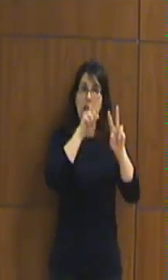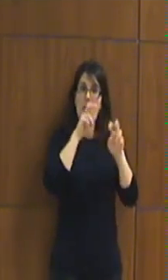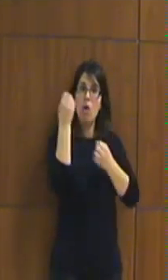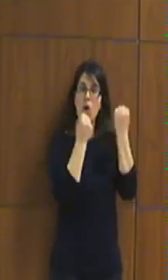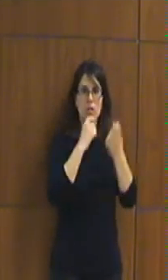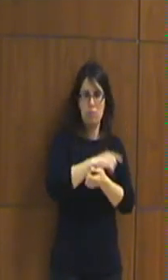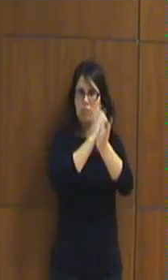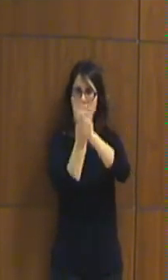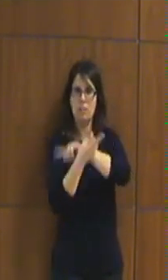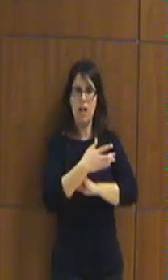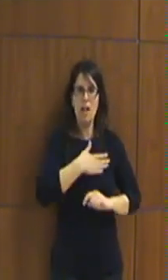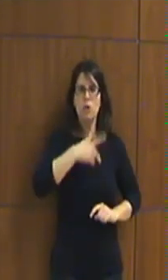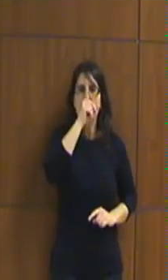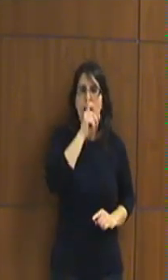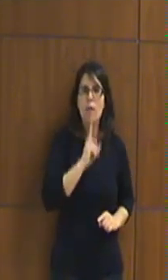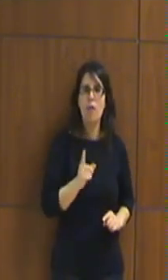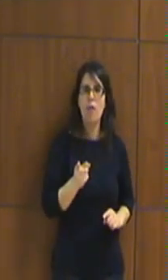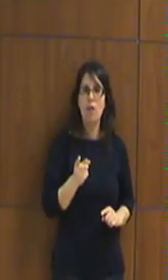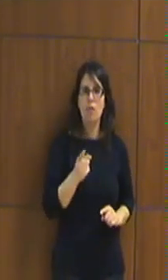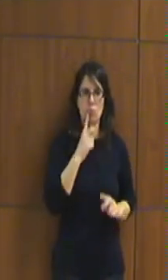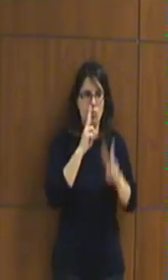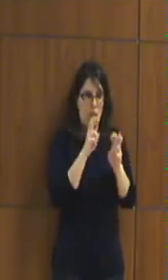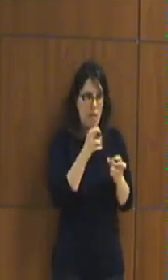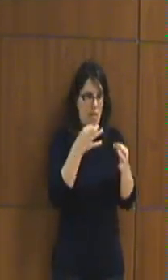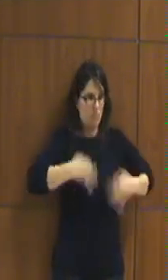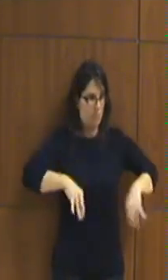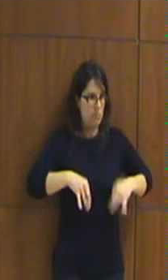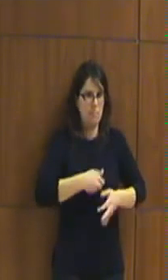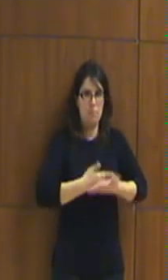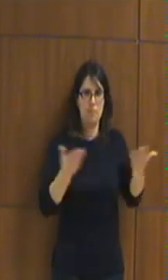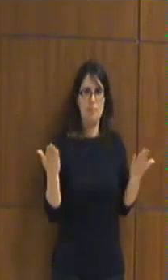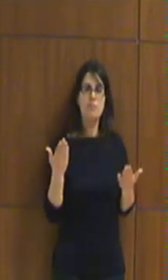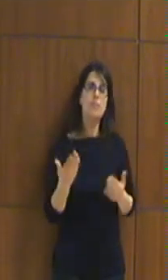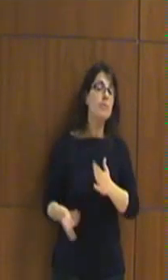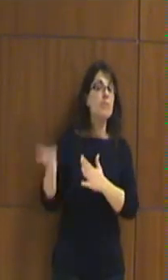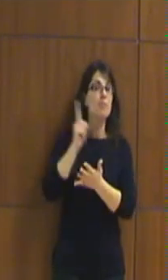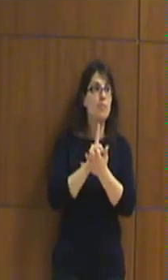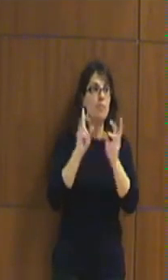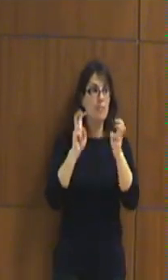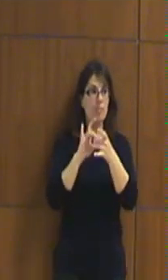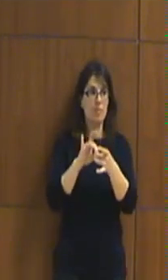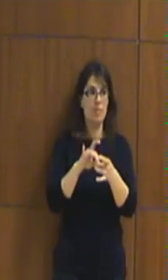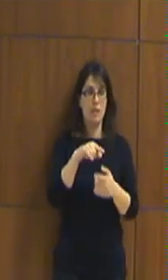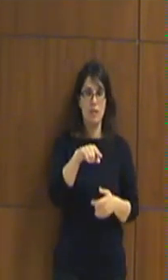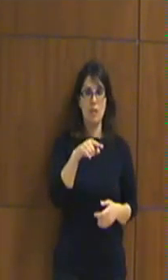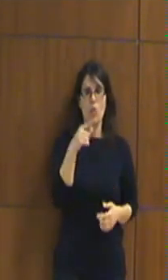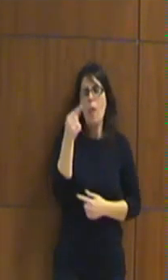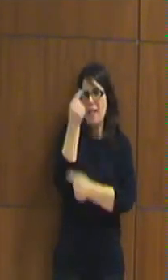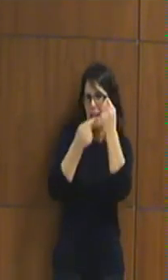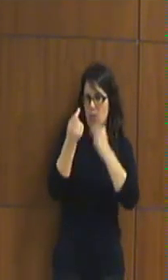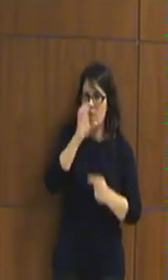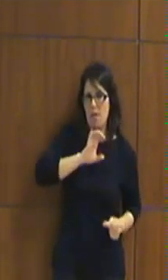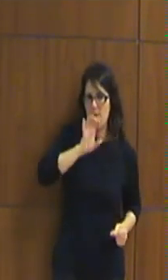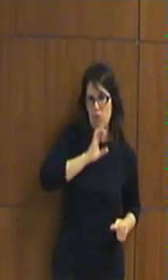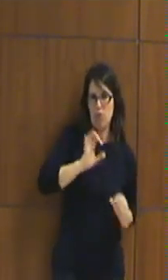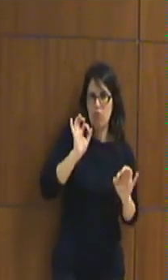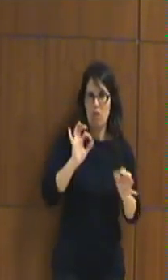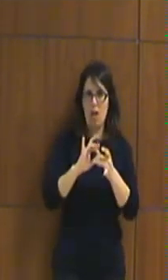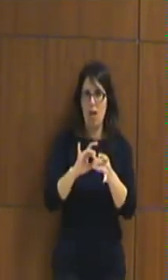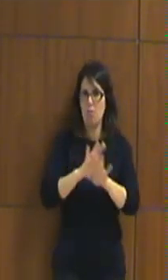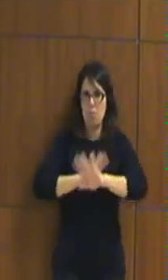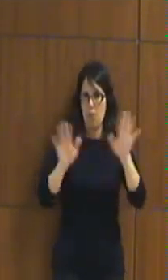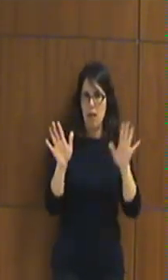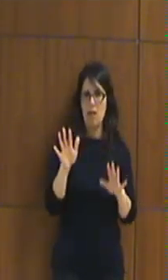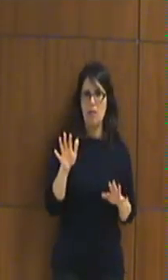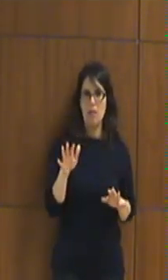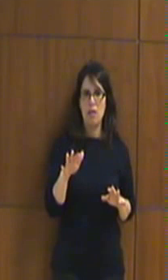tema absolutamente utilitario, ¿no? Y un poco volviendo a lo de antes, y ese conocimiento, que es un detalle, que es una anécdota, igual que en muchas otras